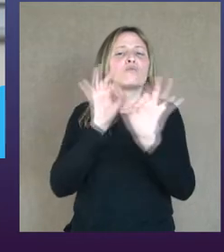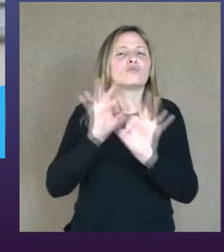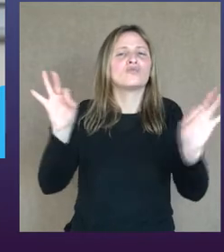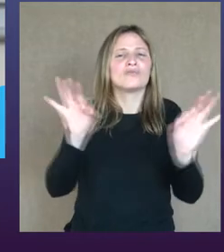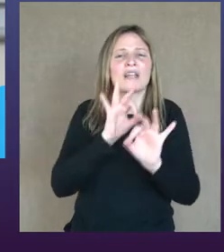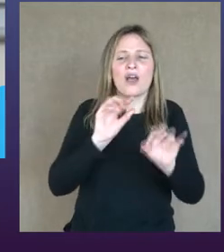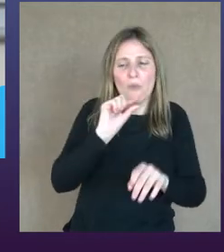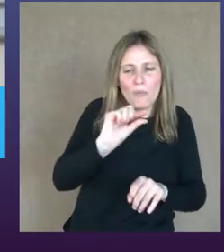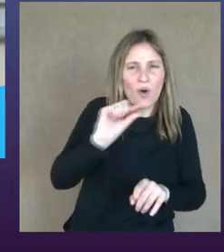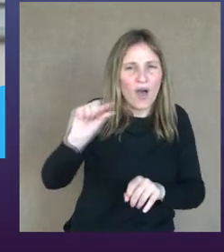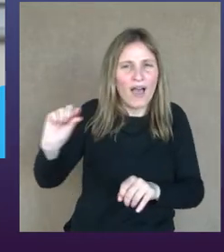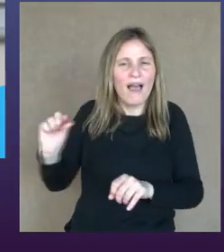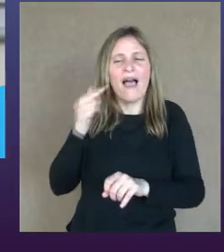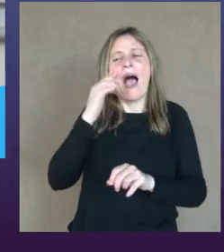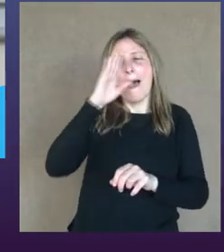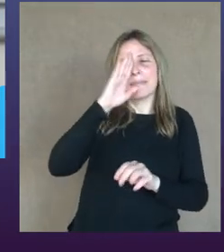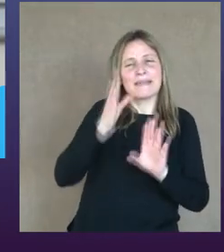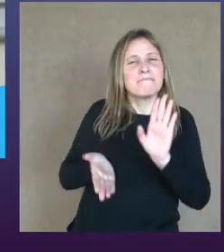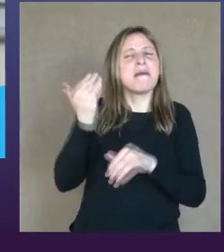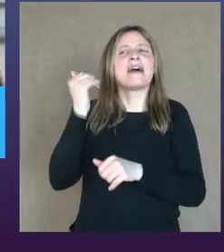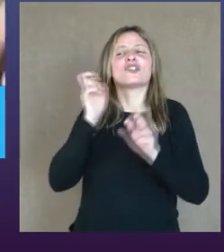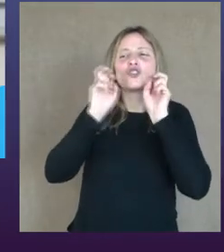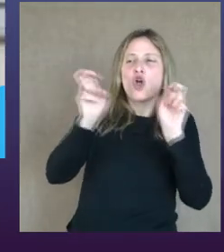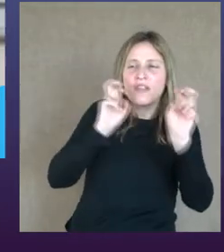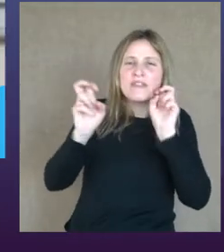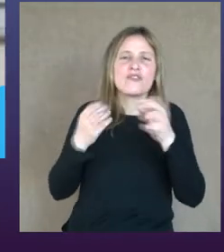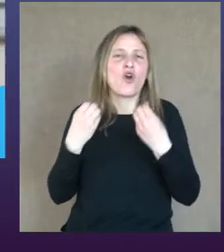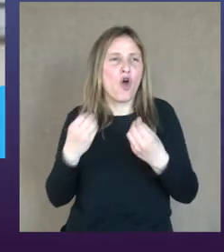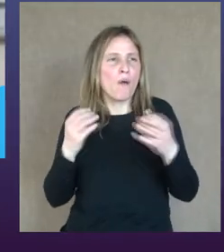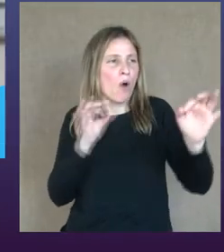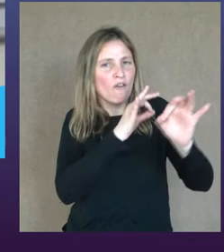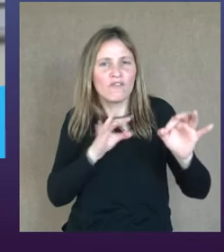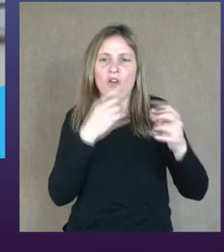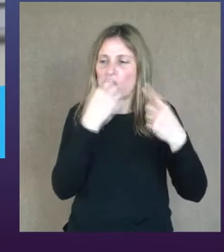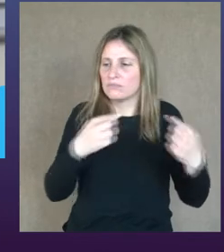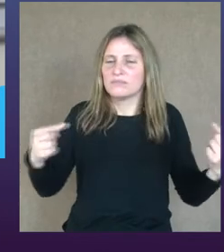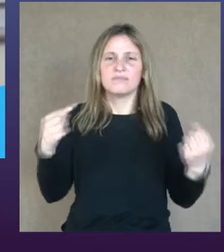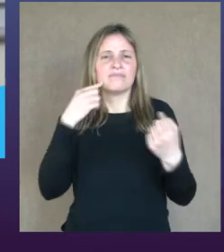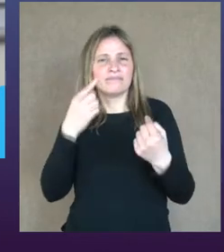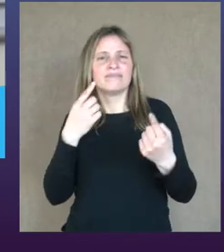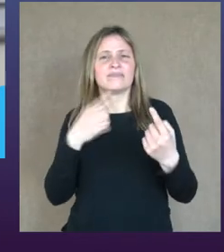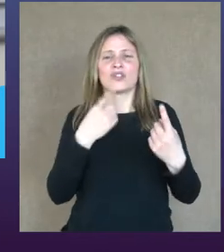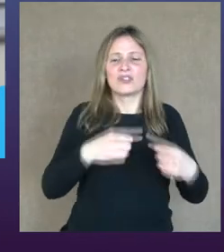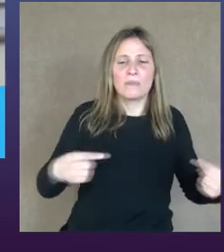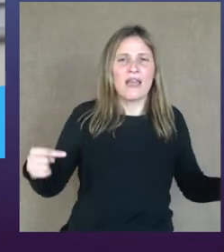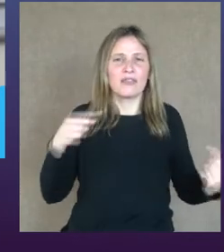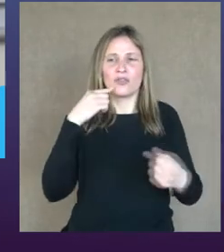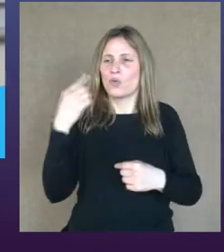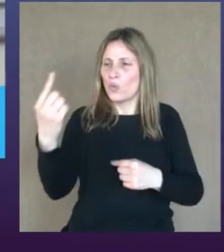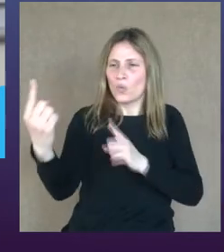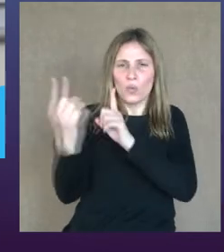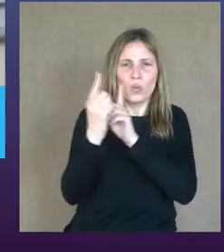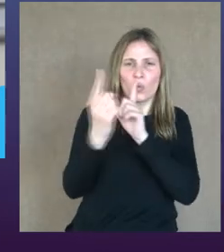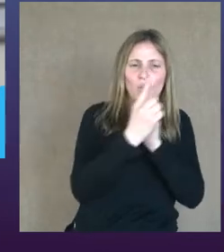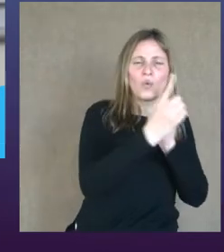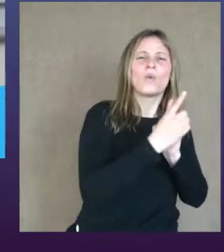un poco más de cómo suena después en la orquesta, la masa, ¿no? Pero cómo relacionarte con uno, dos, tres músicos, cómo poner